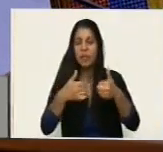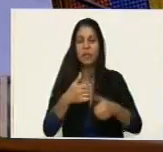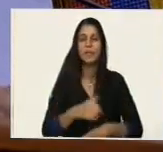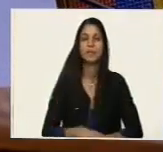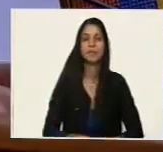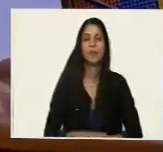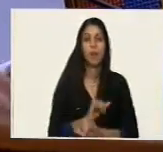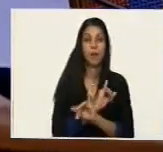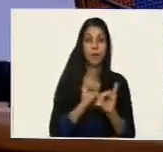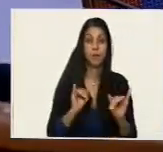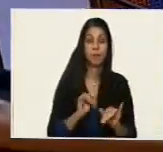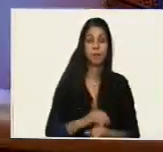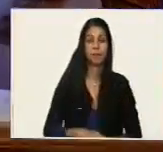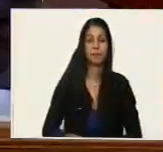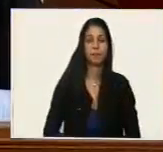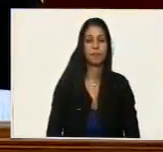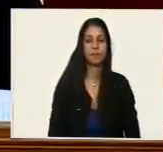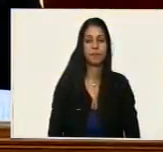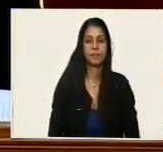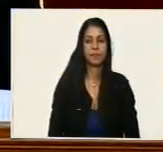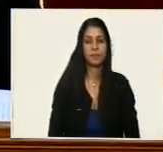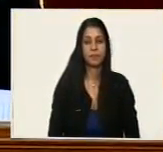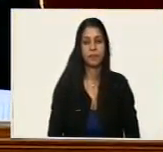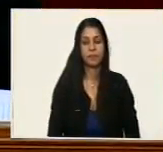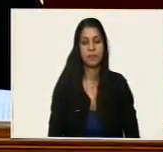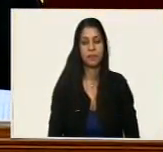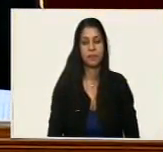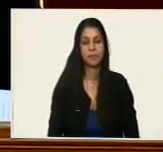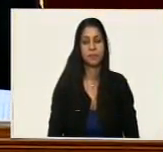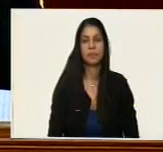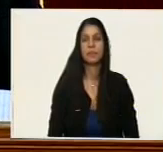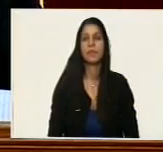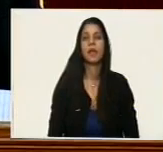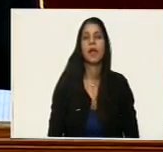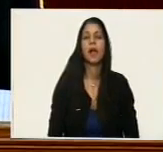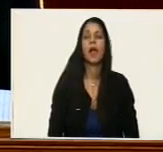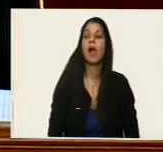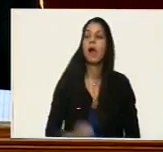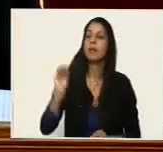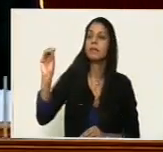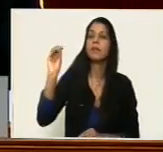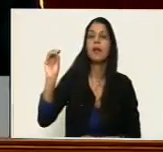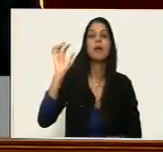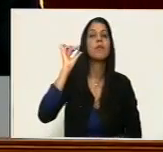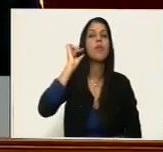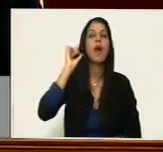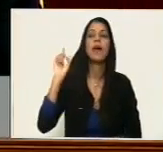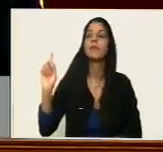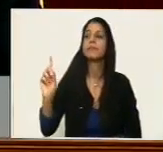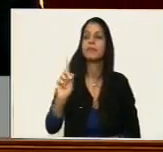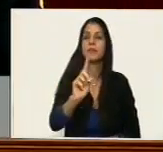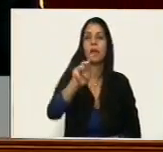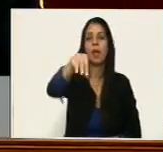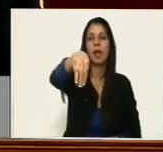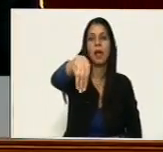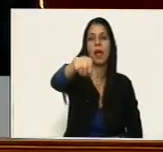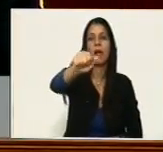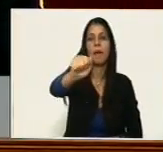presidente. Gracias, compañero. En consideración, tiene la palabra la constituyente Maralis Pérez Marcano.